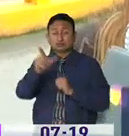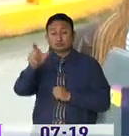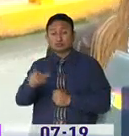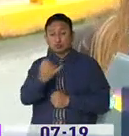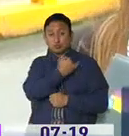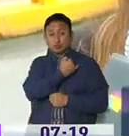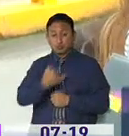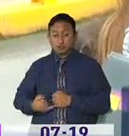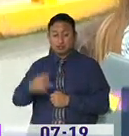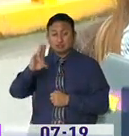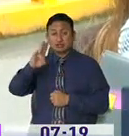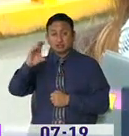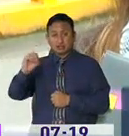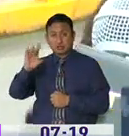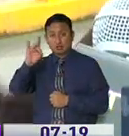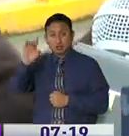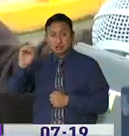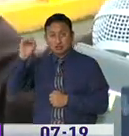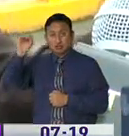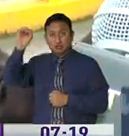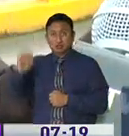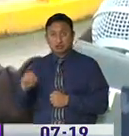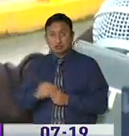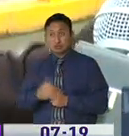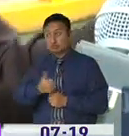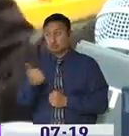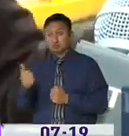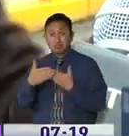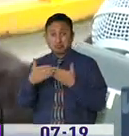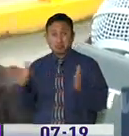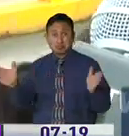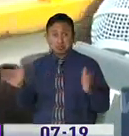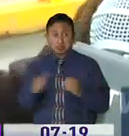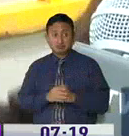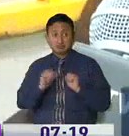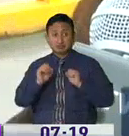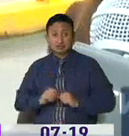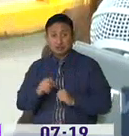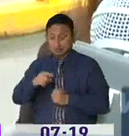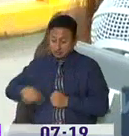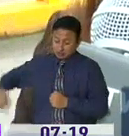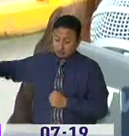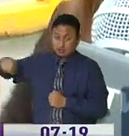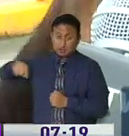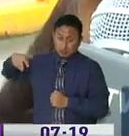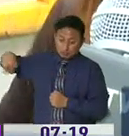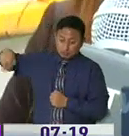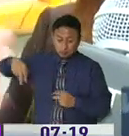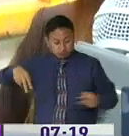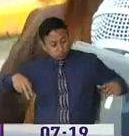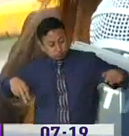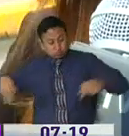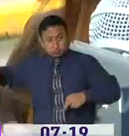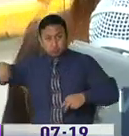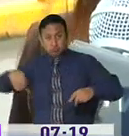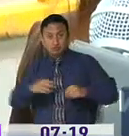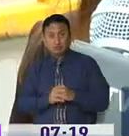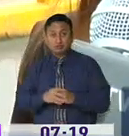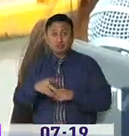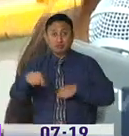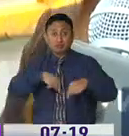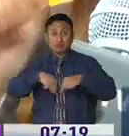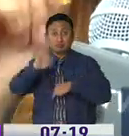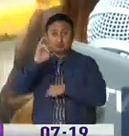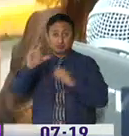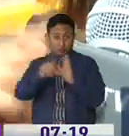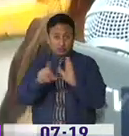el 80%. La frontera sigue abierta, por las trochas seguimos recibiendo y siguen pasando colombianos y ecuatorianos, pero sin